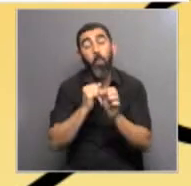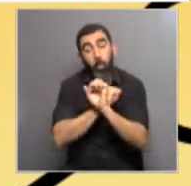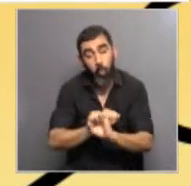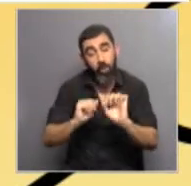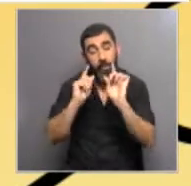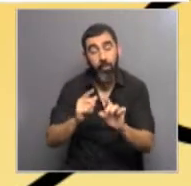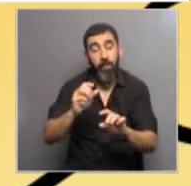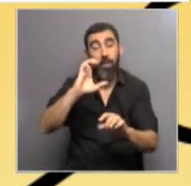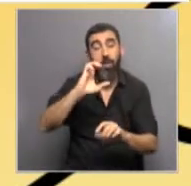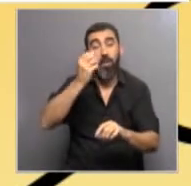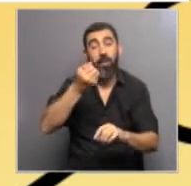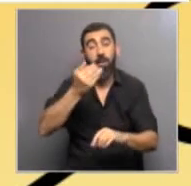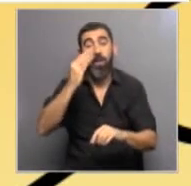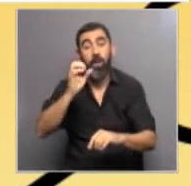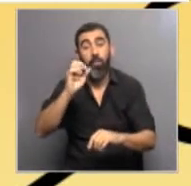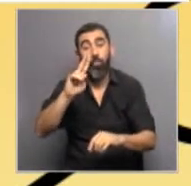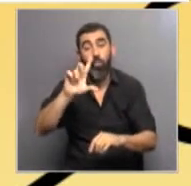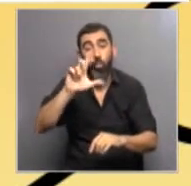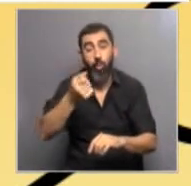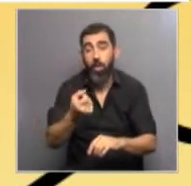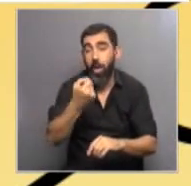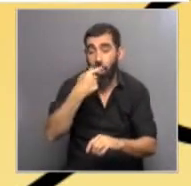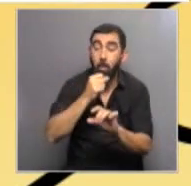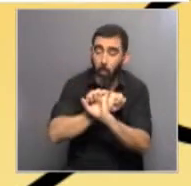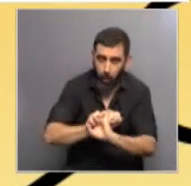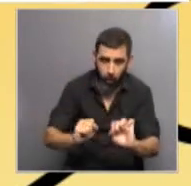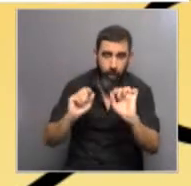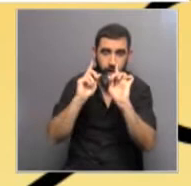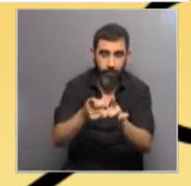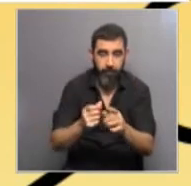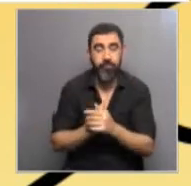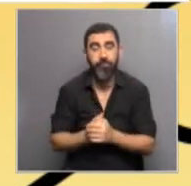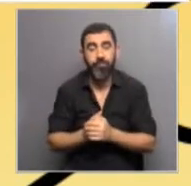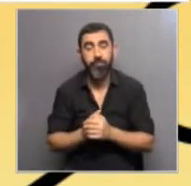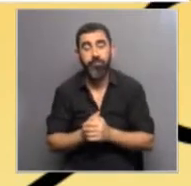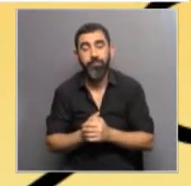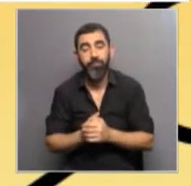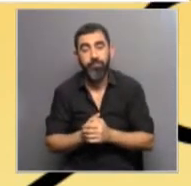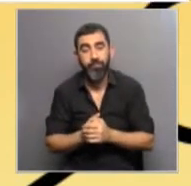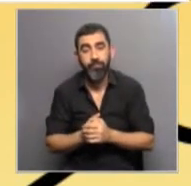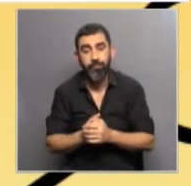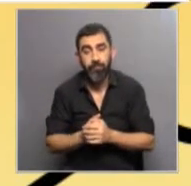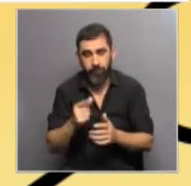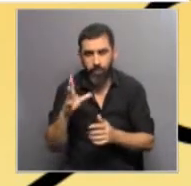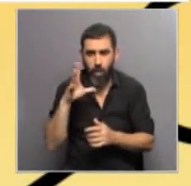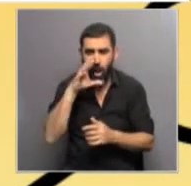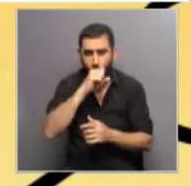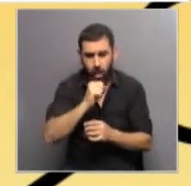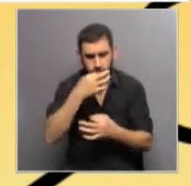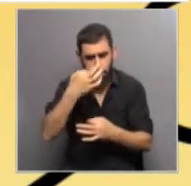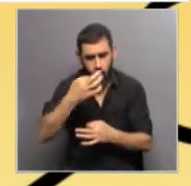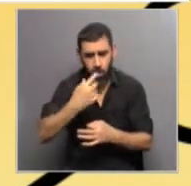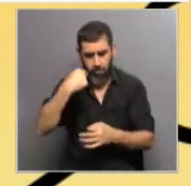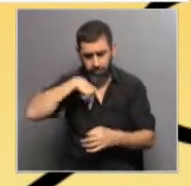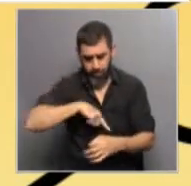también cápsulas en donde uno puede liofilizar esas bacterias. Esas cápsulas resisten muy bien la